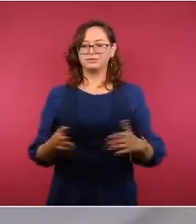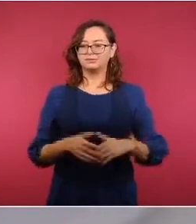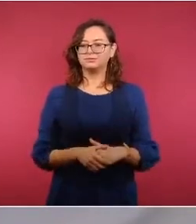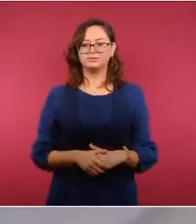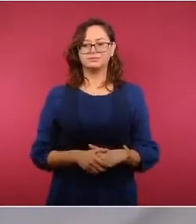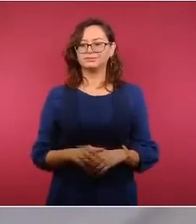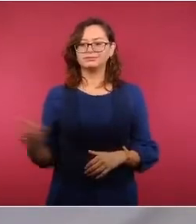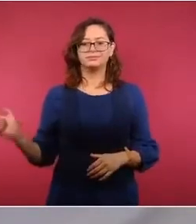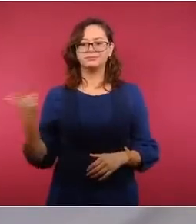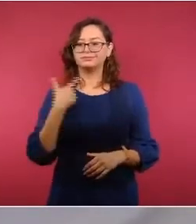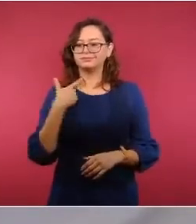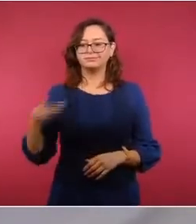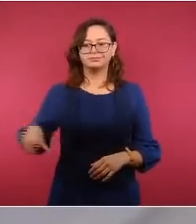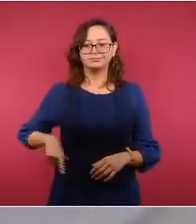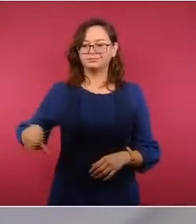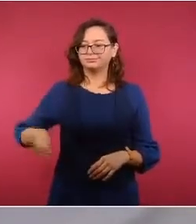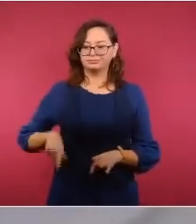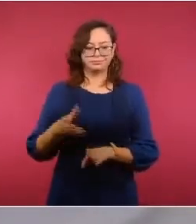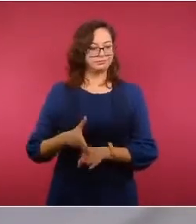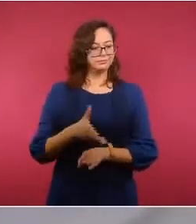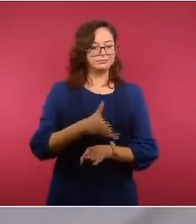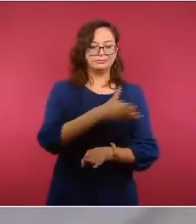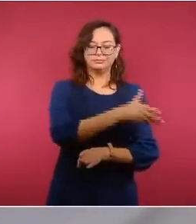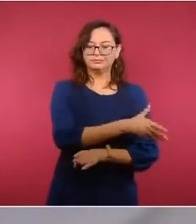otro mundo.